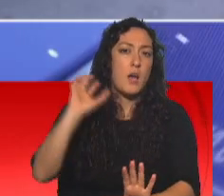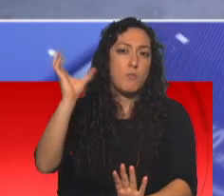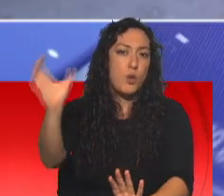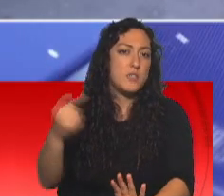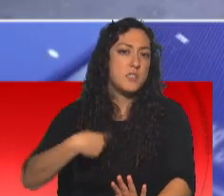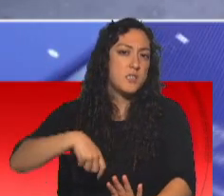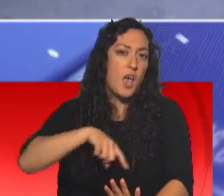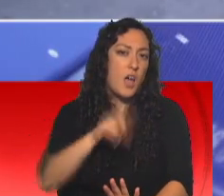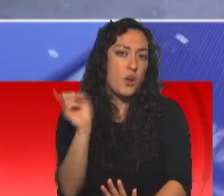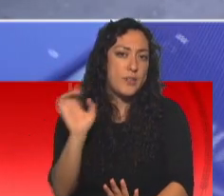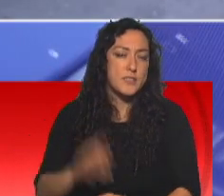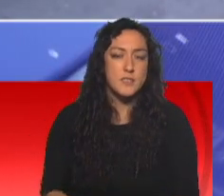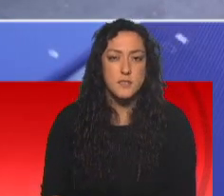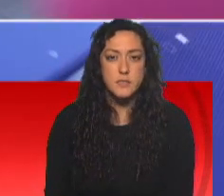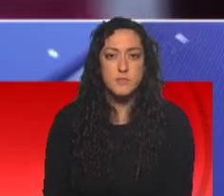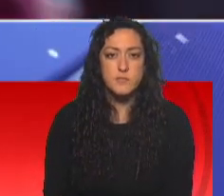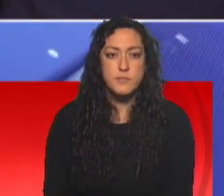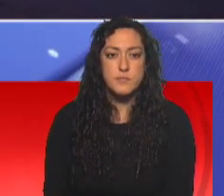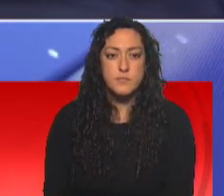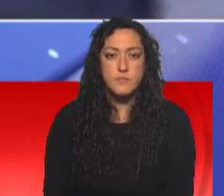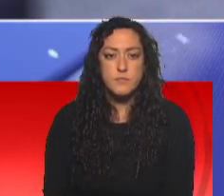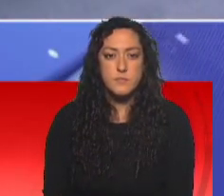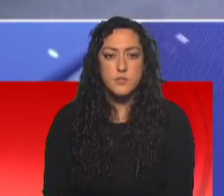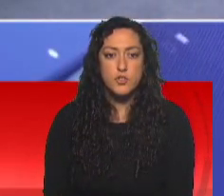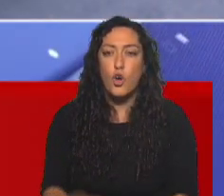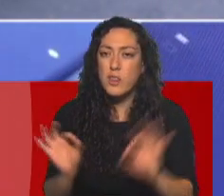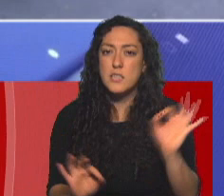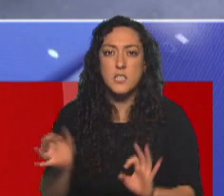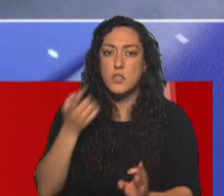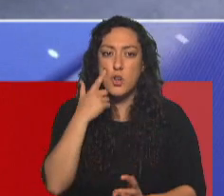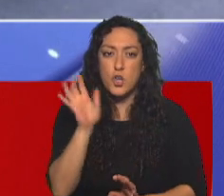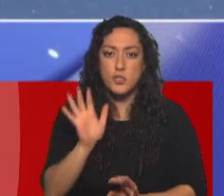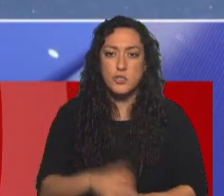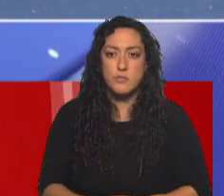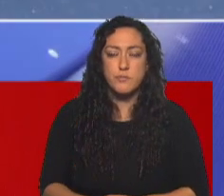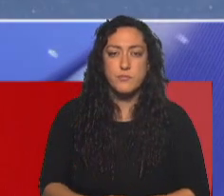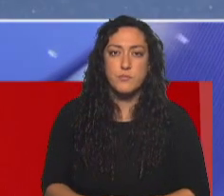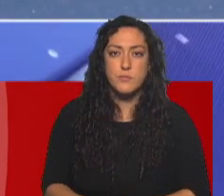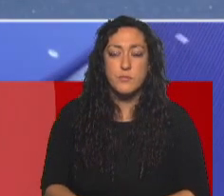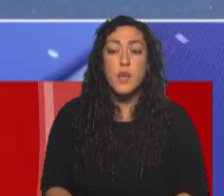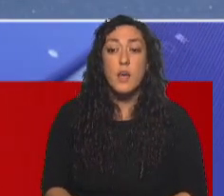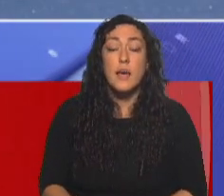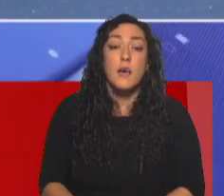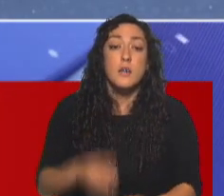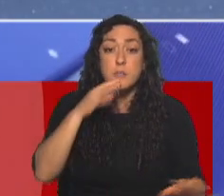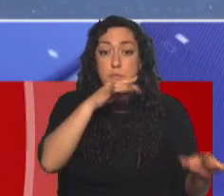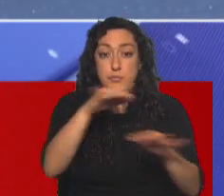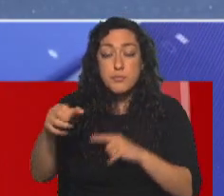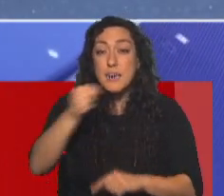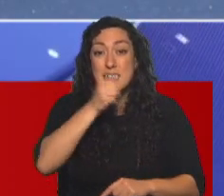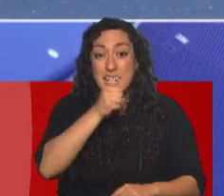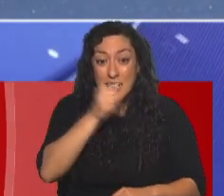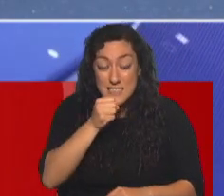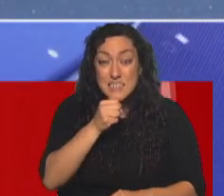de la ciudad. Ya no es nuestra. Desconozco los pormenores. Estaba hablando de que el cantante, vamos a decir, de ex